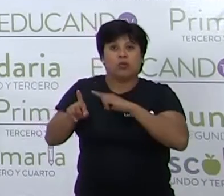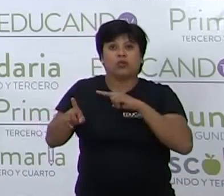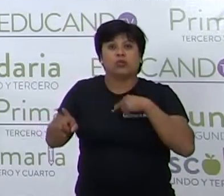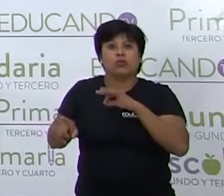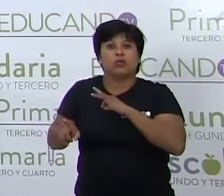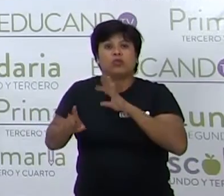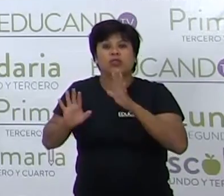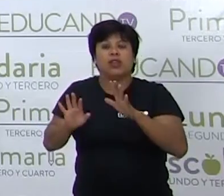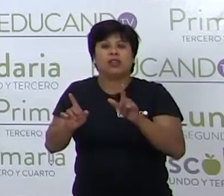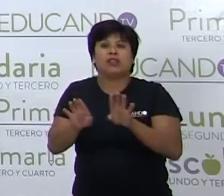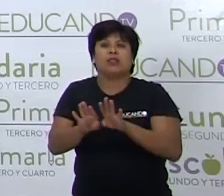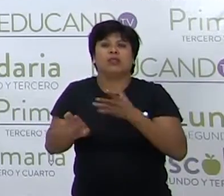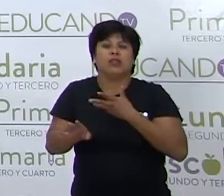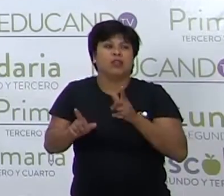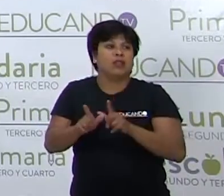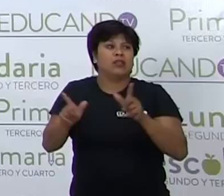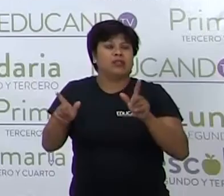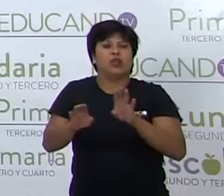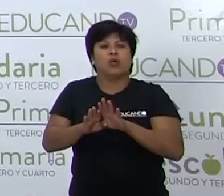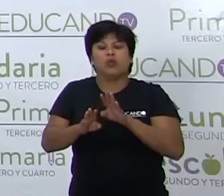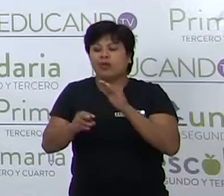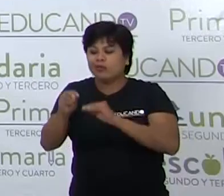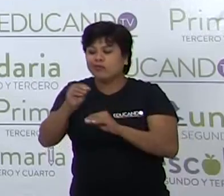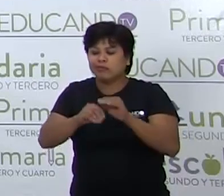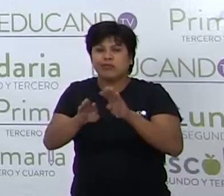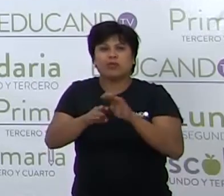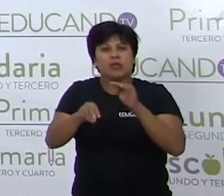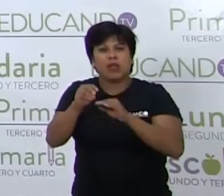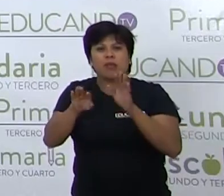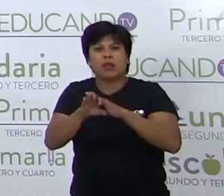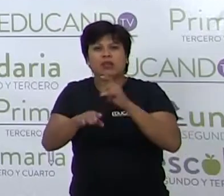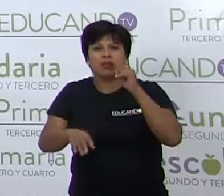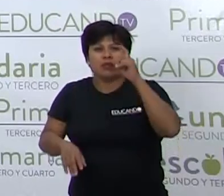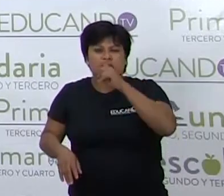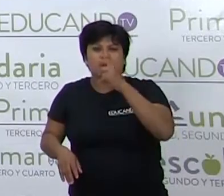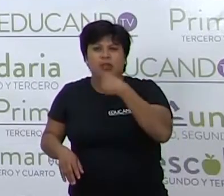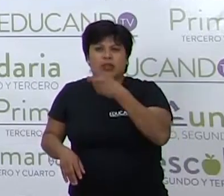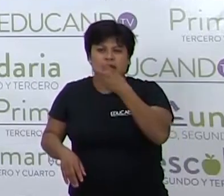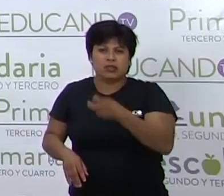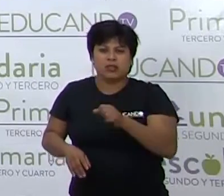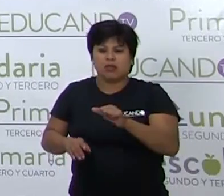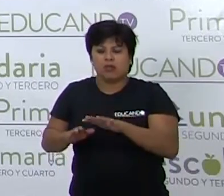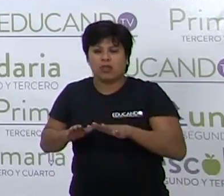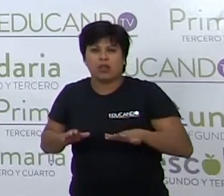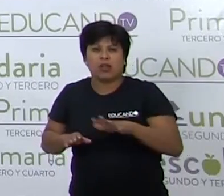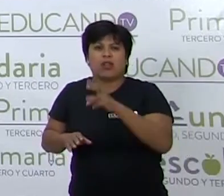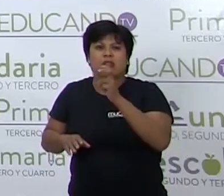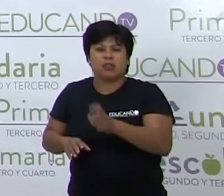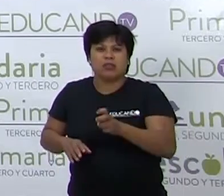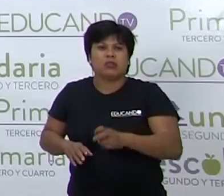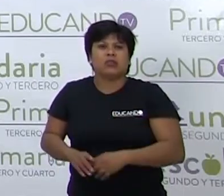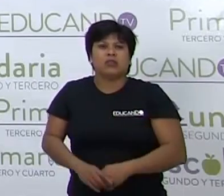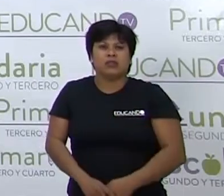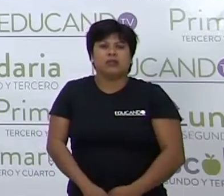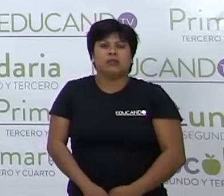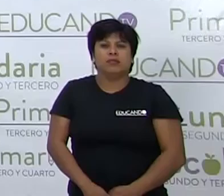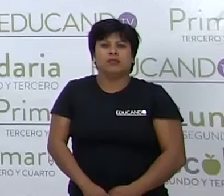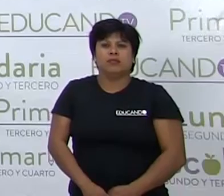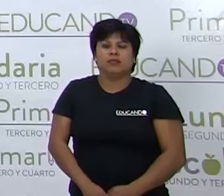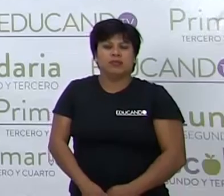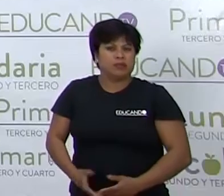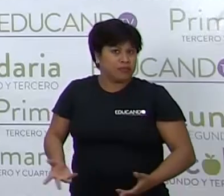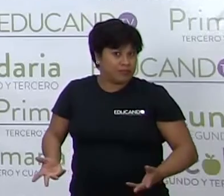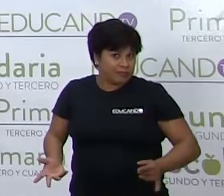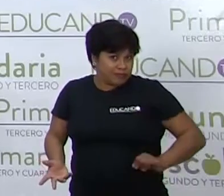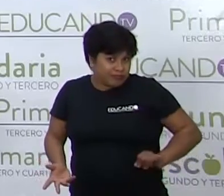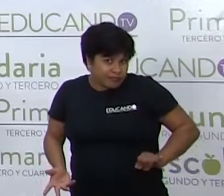estar estableciendo no podemos ir concretando o construyendo una fórmula para calcular el área de esta figura geométrica no